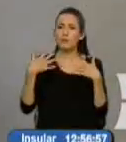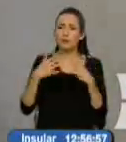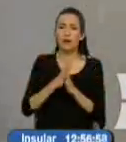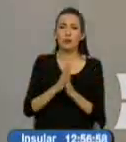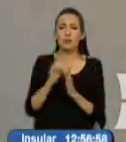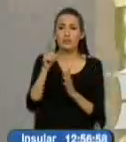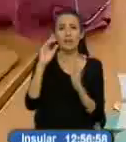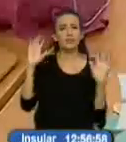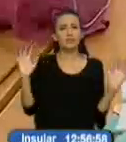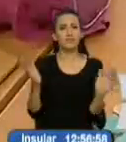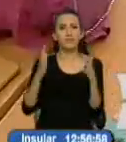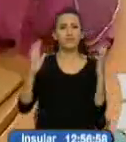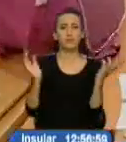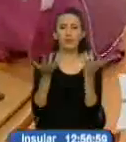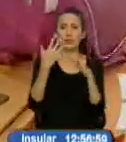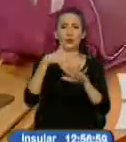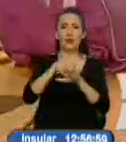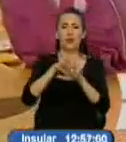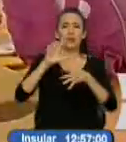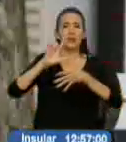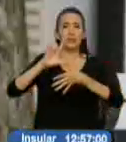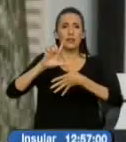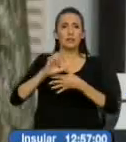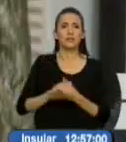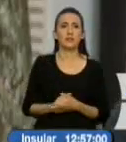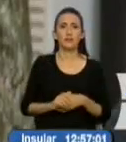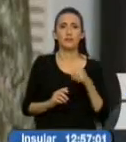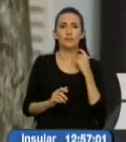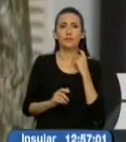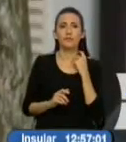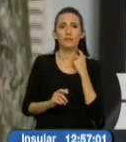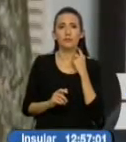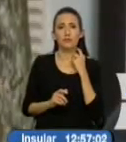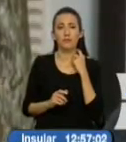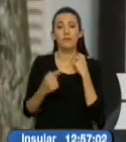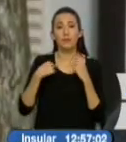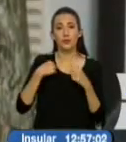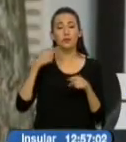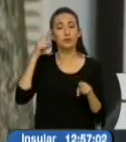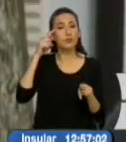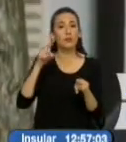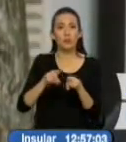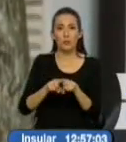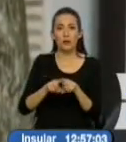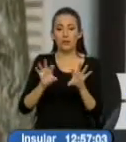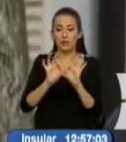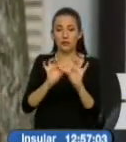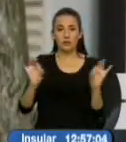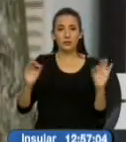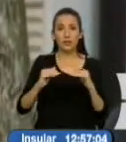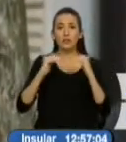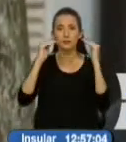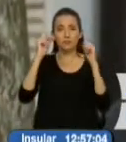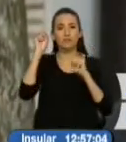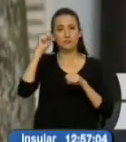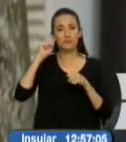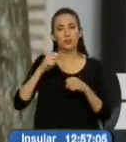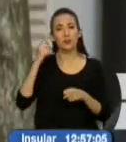los motores para impulsar la integración latinoamericana. De hecho, estoy de acuerdo con que se le entregue un doctorado honoris causa.